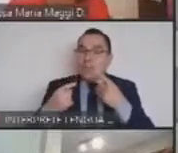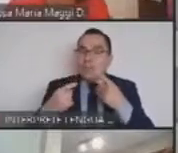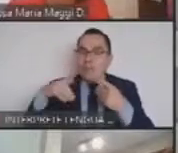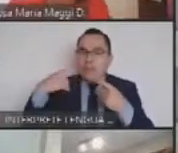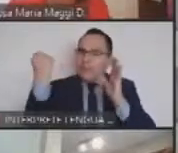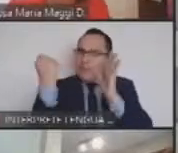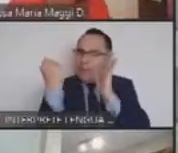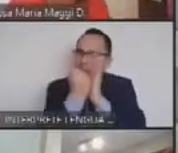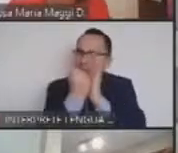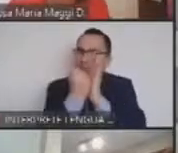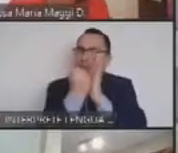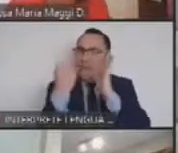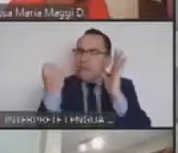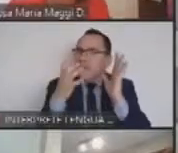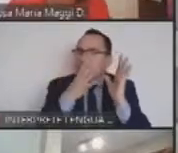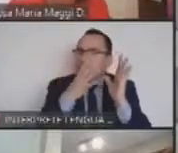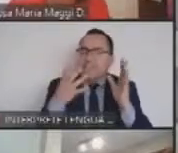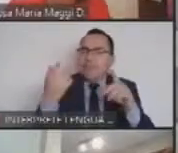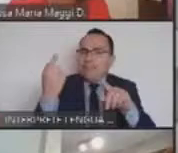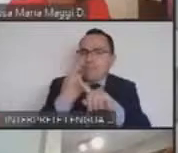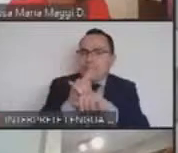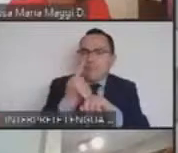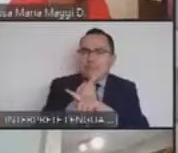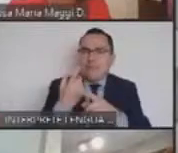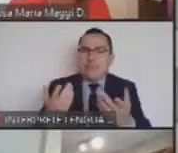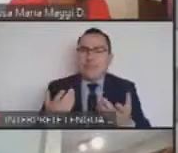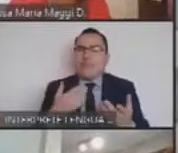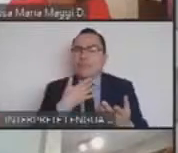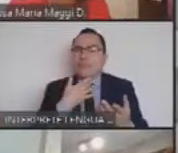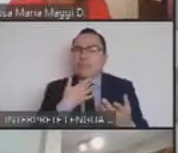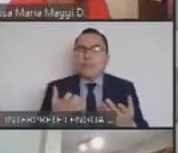cierto contrapunto con lo que se ha señalado.